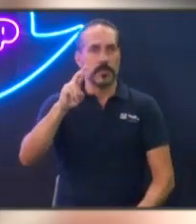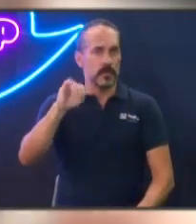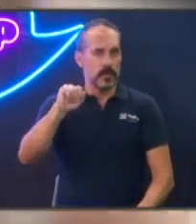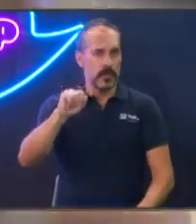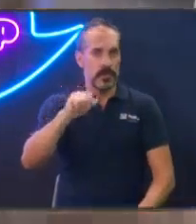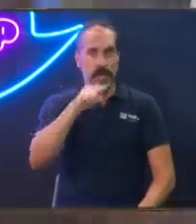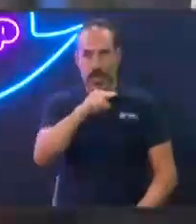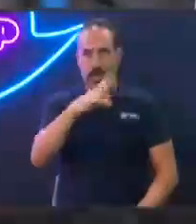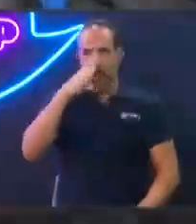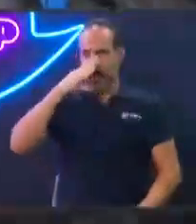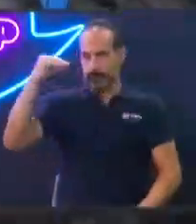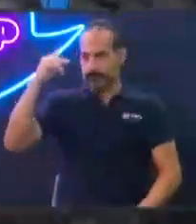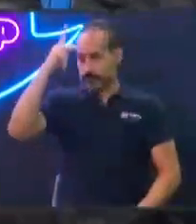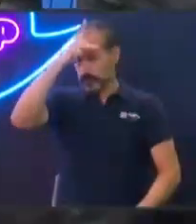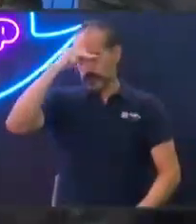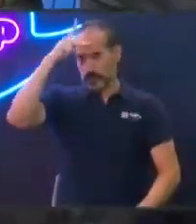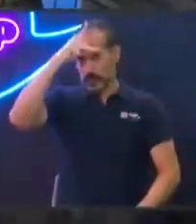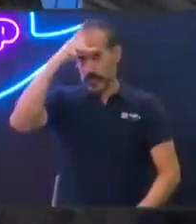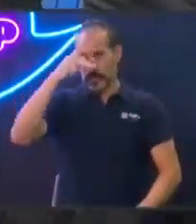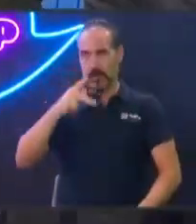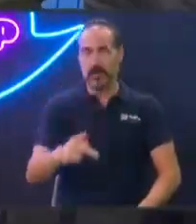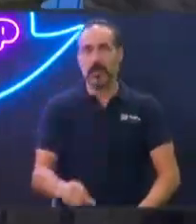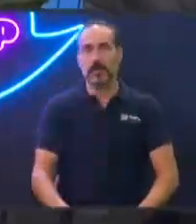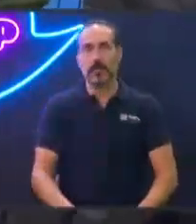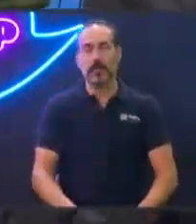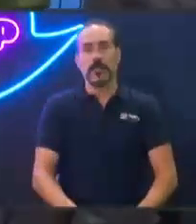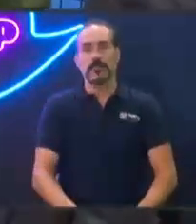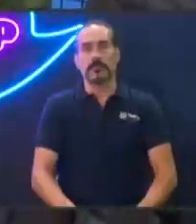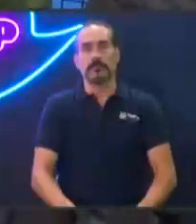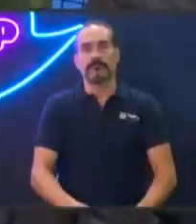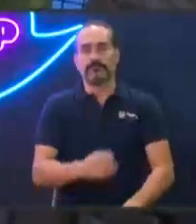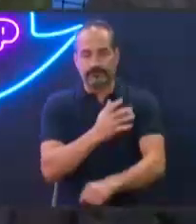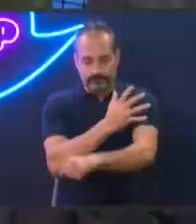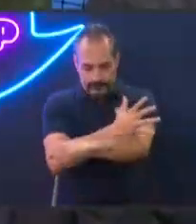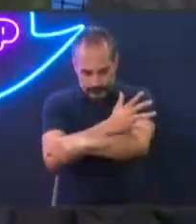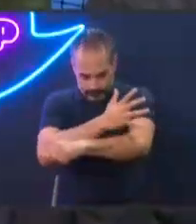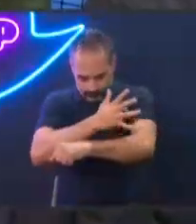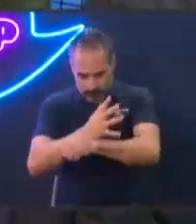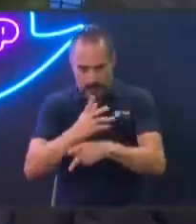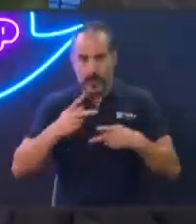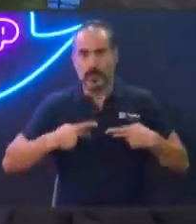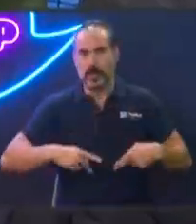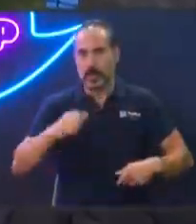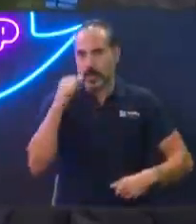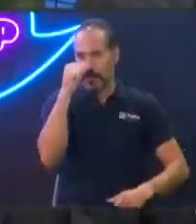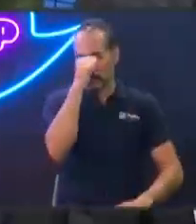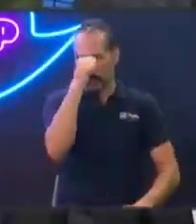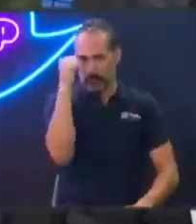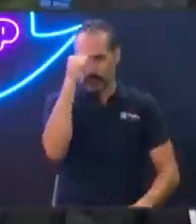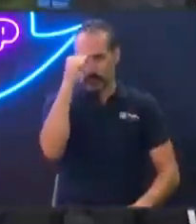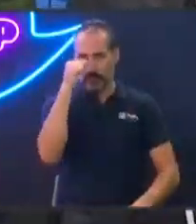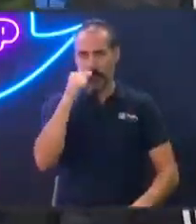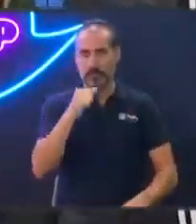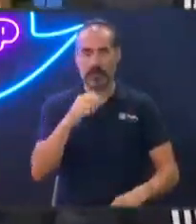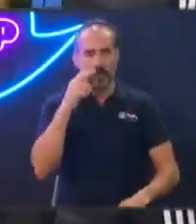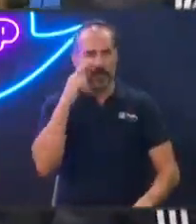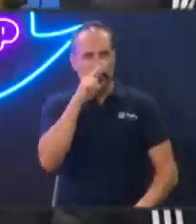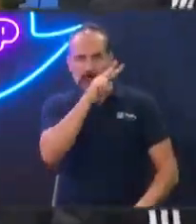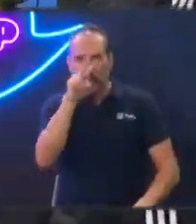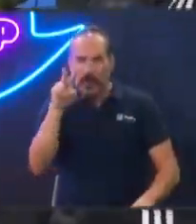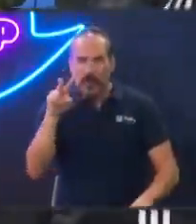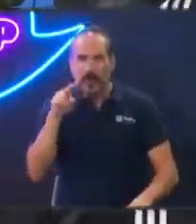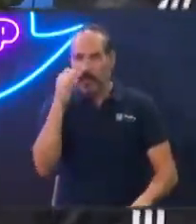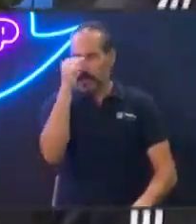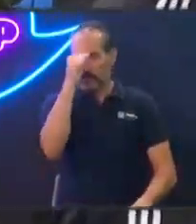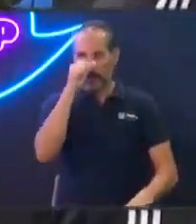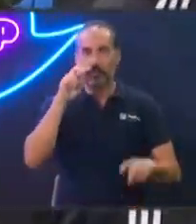Autónoma de Puebla asistente personal para personas con autismo cátedra miradas por el autismo de la Universidad